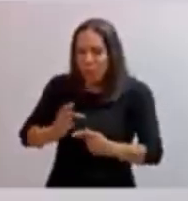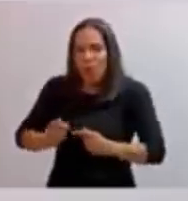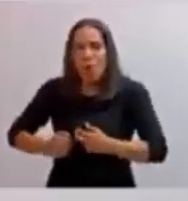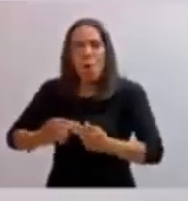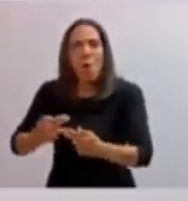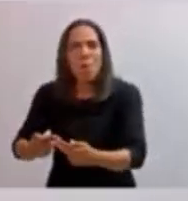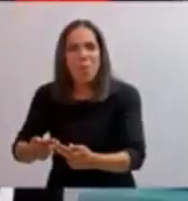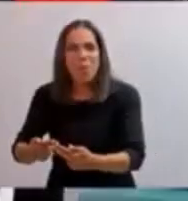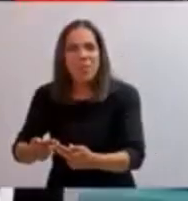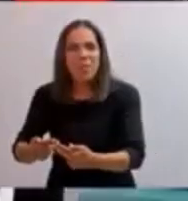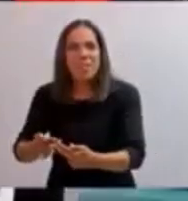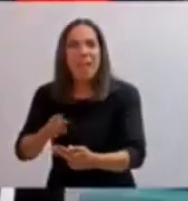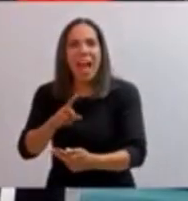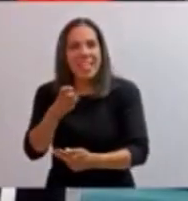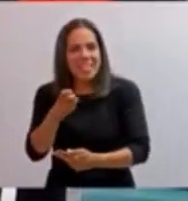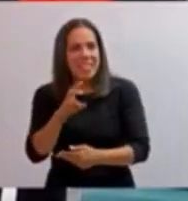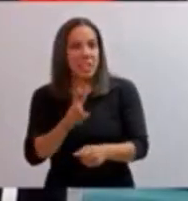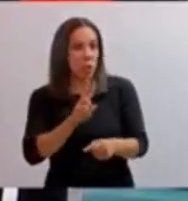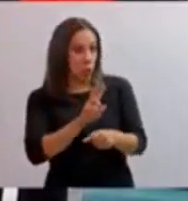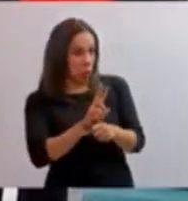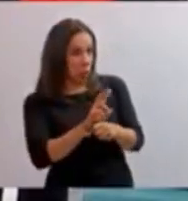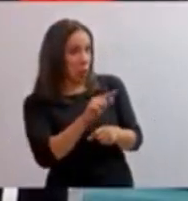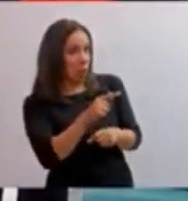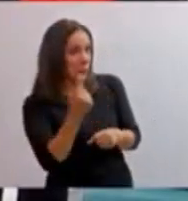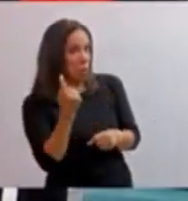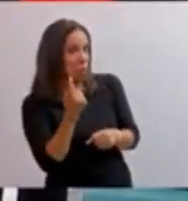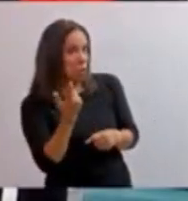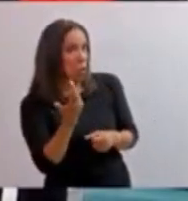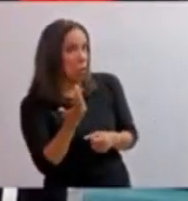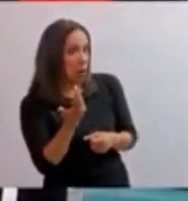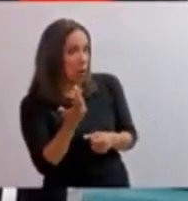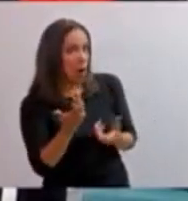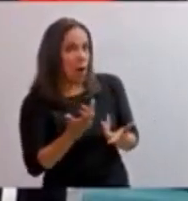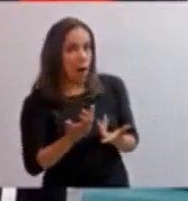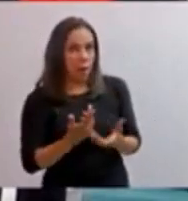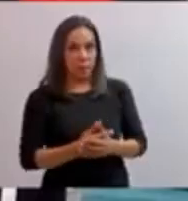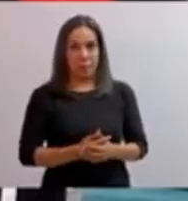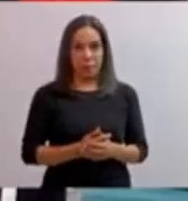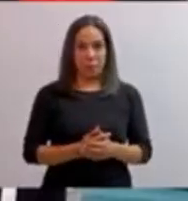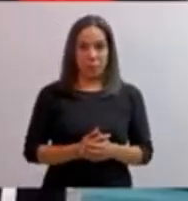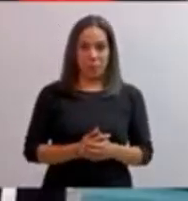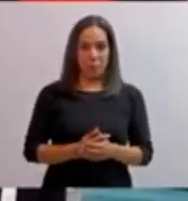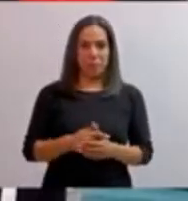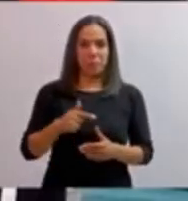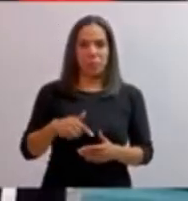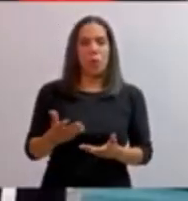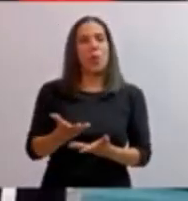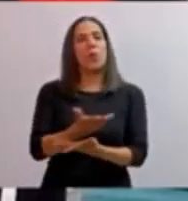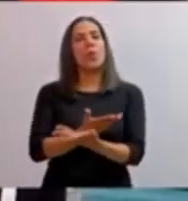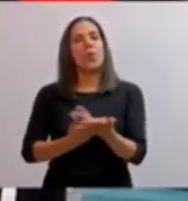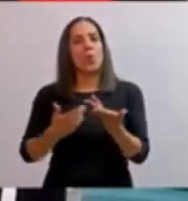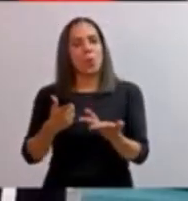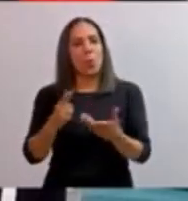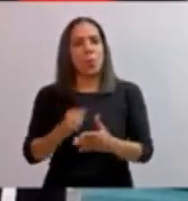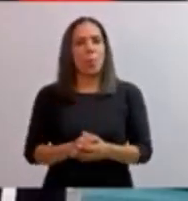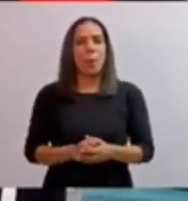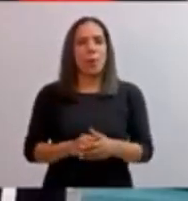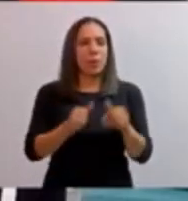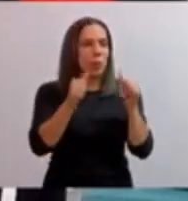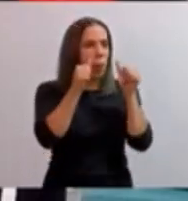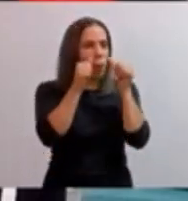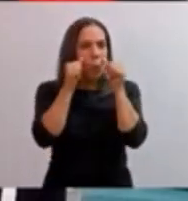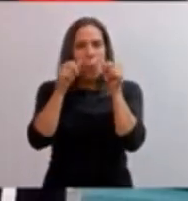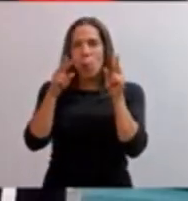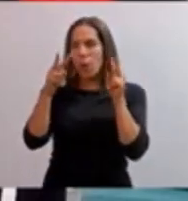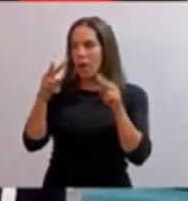estamos haciendo desde la supervisión. Buenas tardes. Pues en esta ocasión voy a compartir con ustedes una mirada